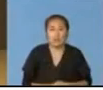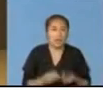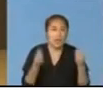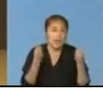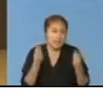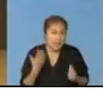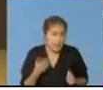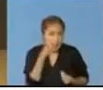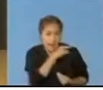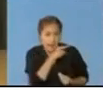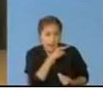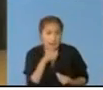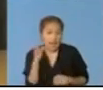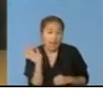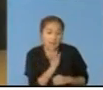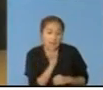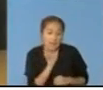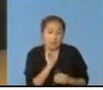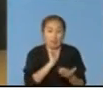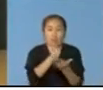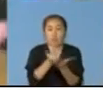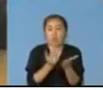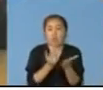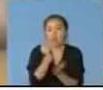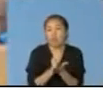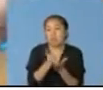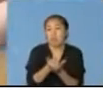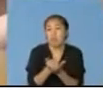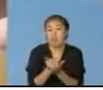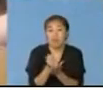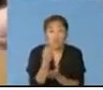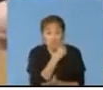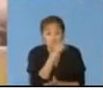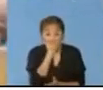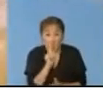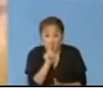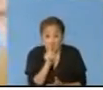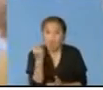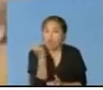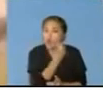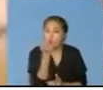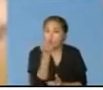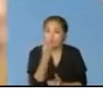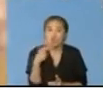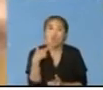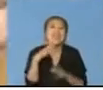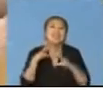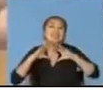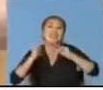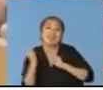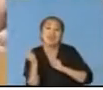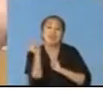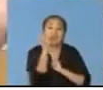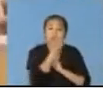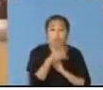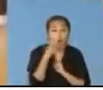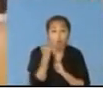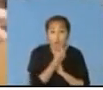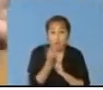amenaza con retirarse, no participar. ¿Y saben quién lo hizo? No solo Hugo Moyano, sino además Pablo Moyano, que es el secretario